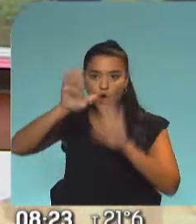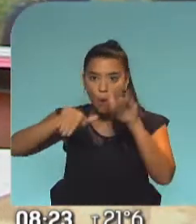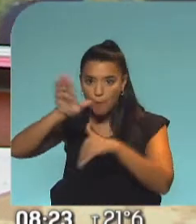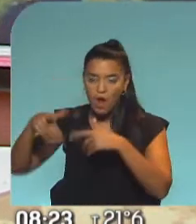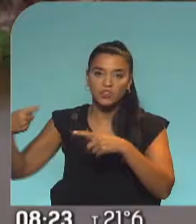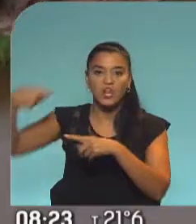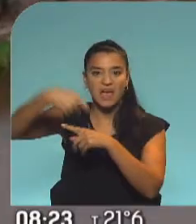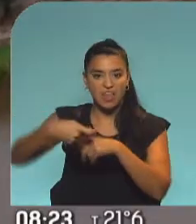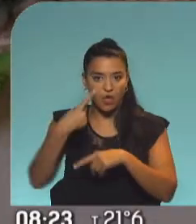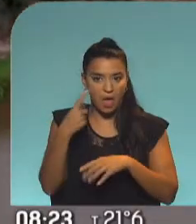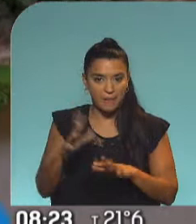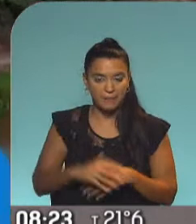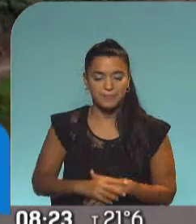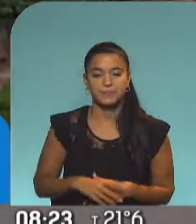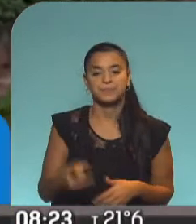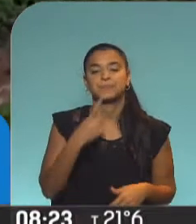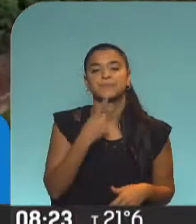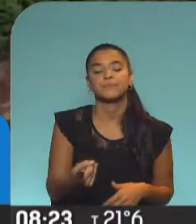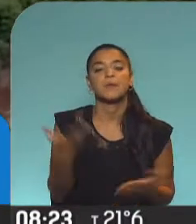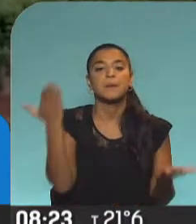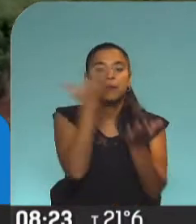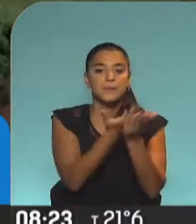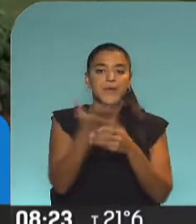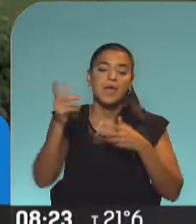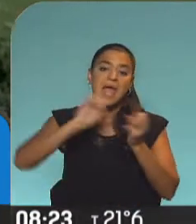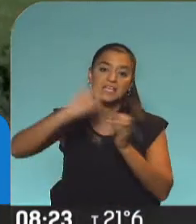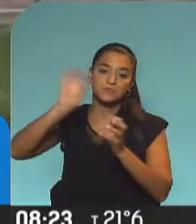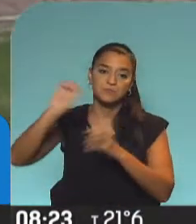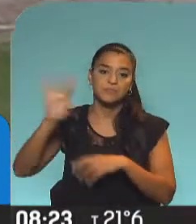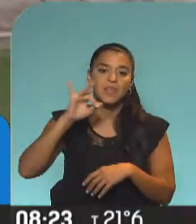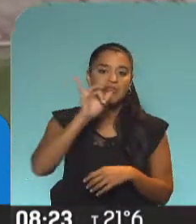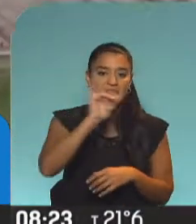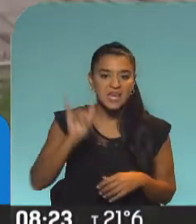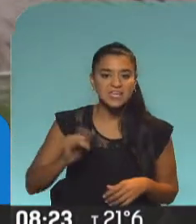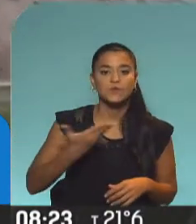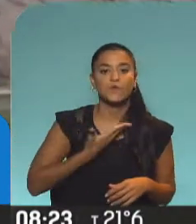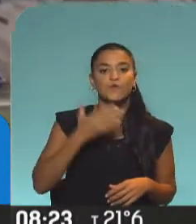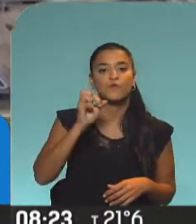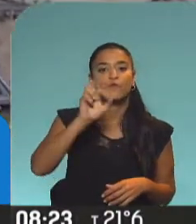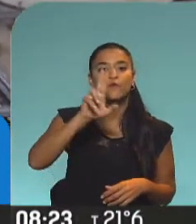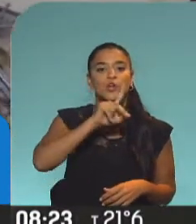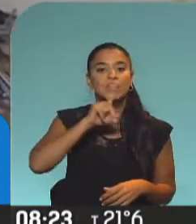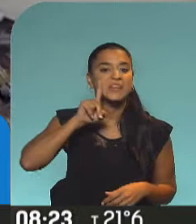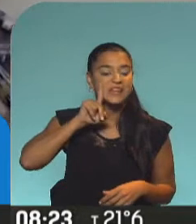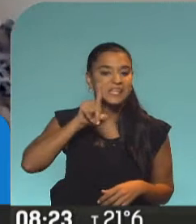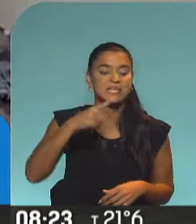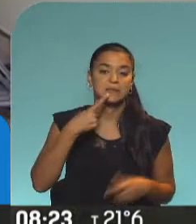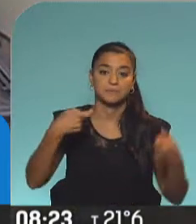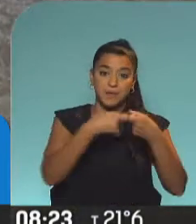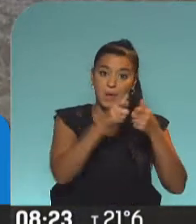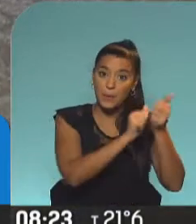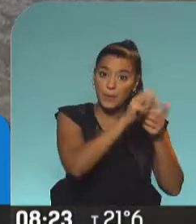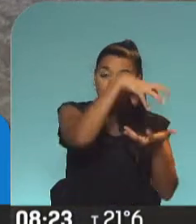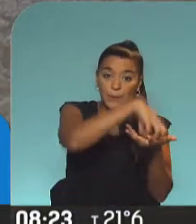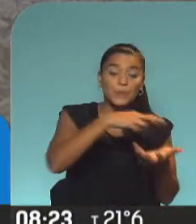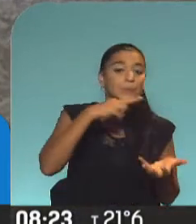acreedores. La solicitud de la exportadora Díaz y Forti, operadora de la planta que Vicentín tiene en la